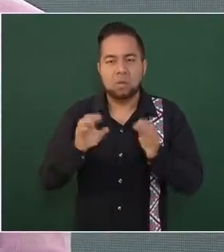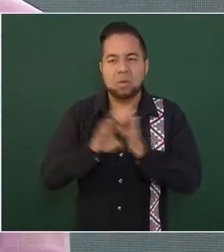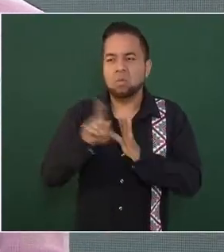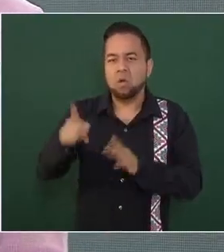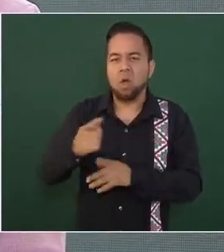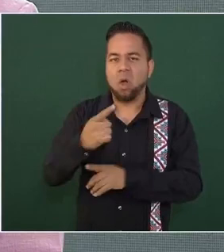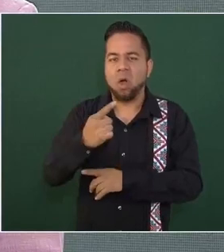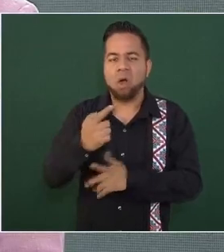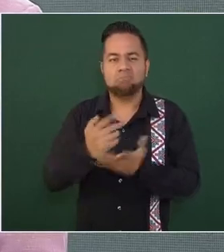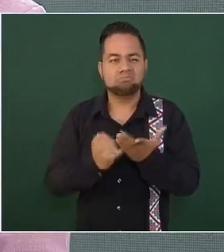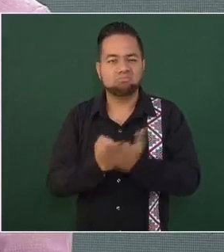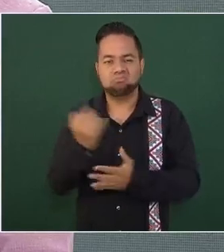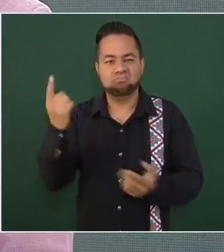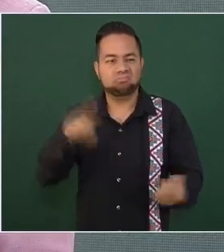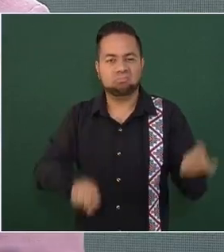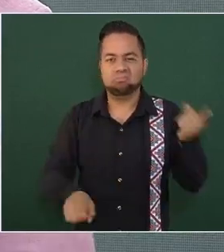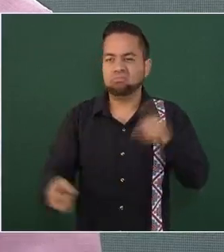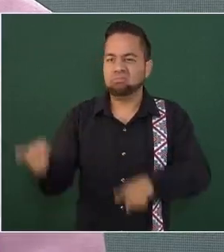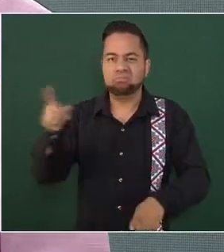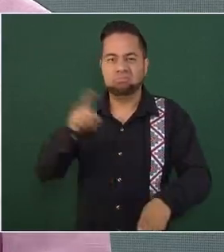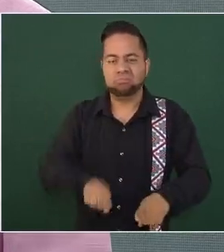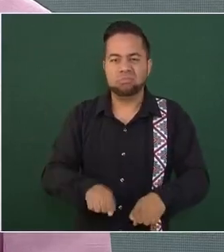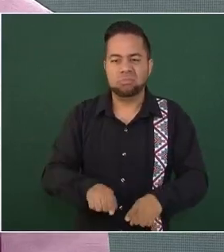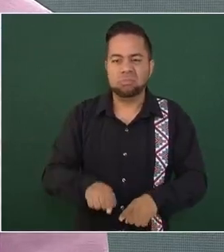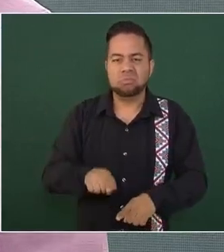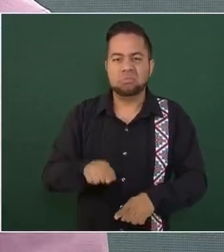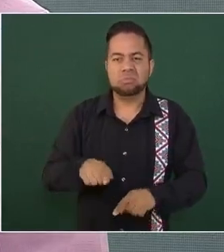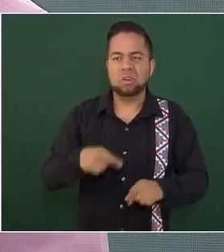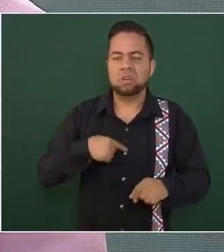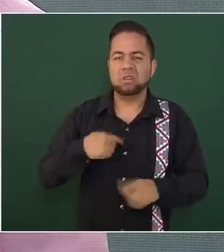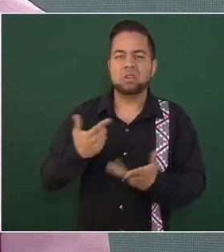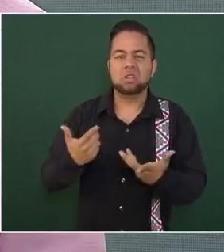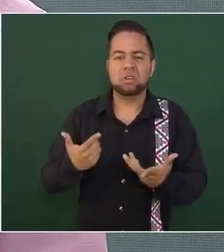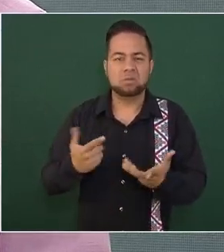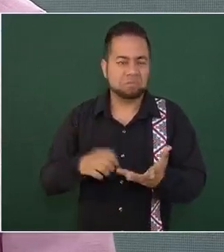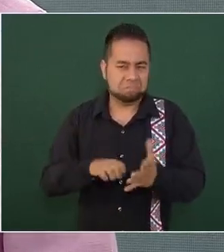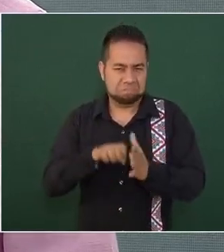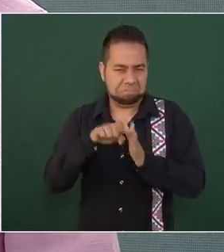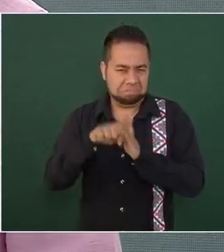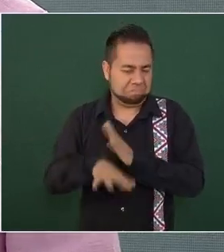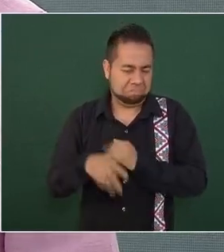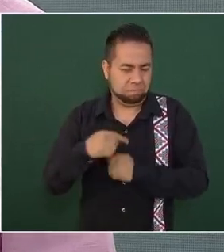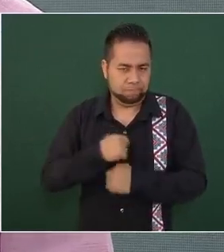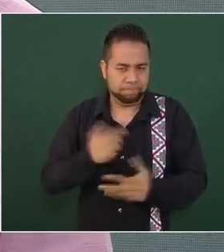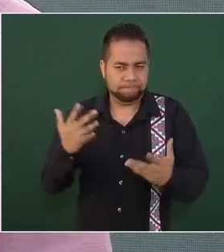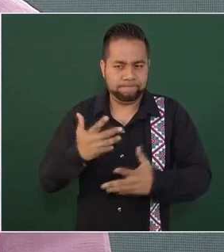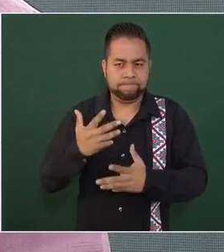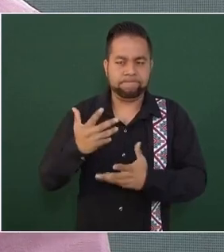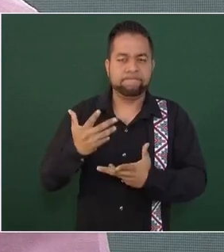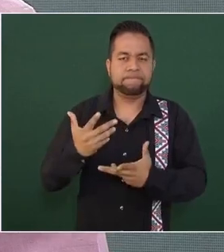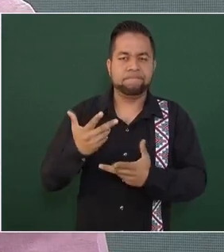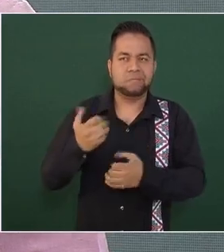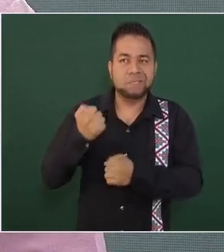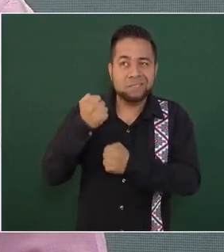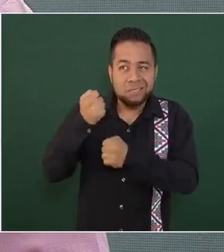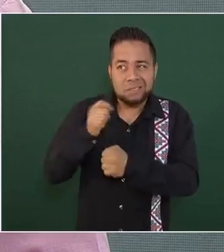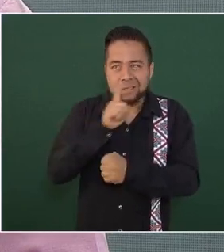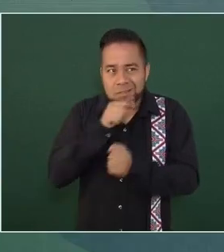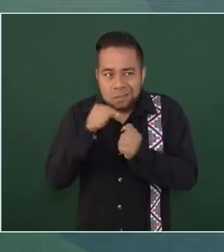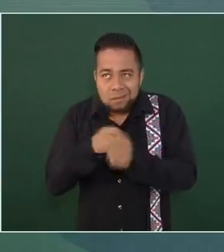dictaduras se protestara con los dientes apretados